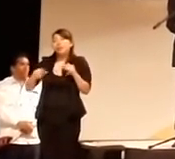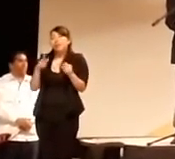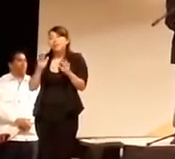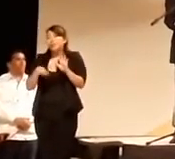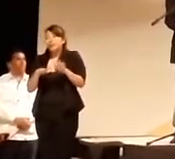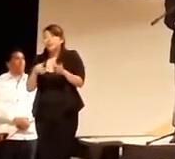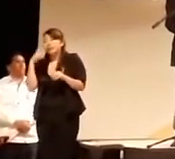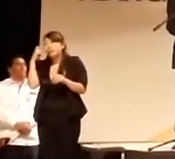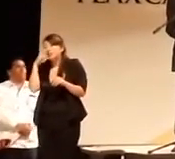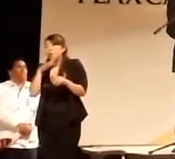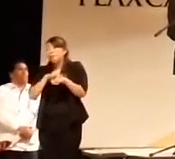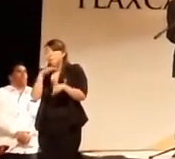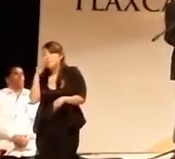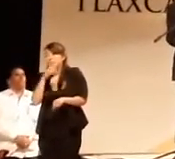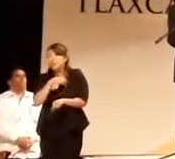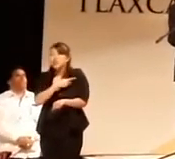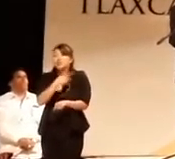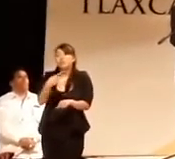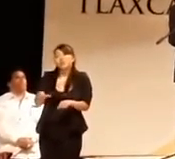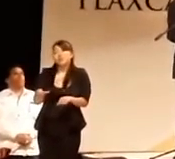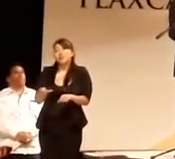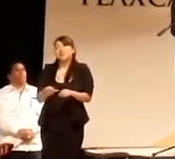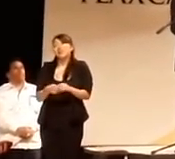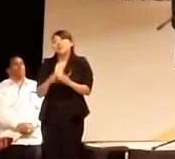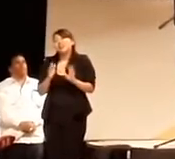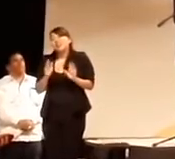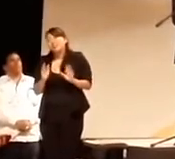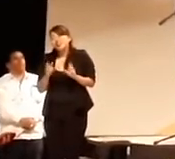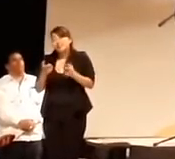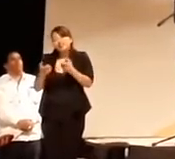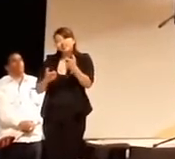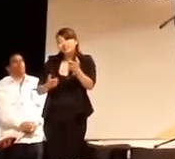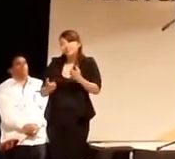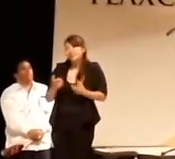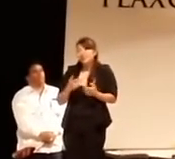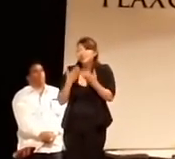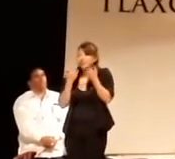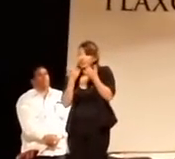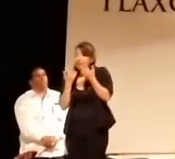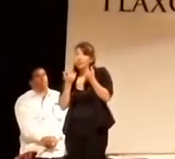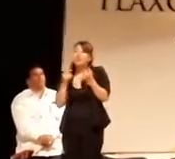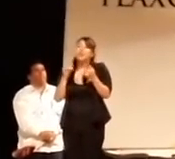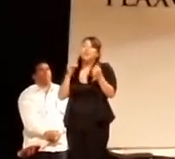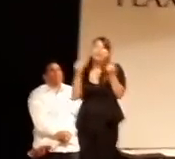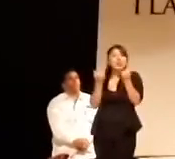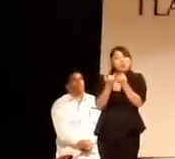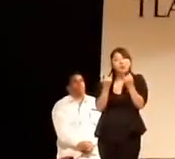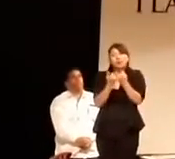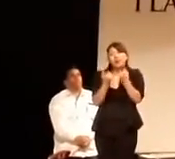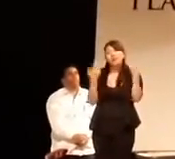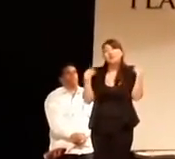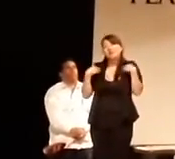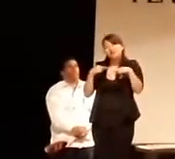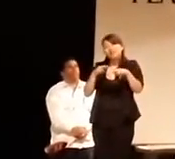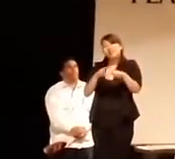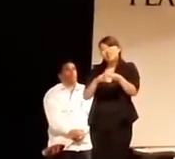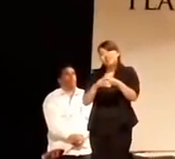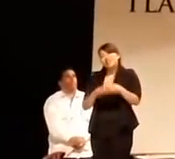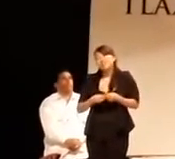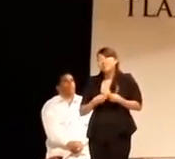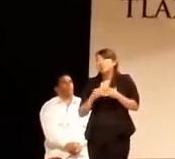pobreza que alcanza a los alumnos y sus contextos, pero también a los docentes y sus condiciones de